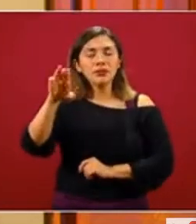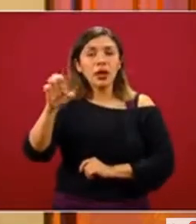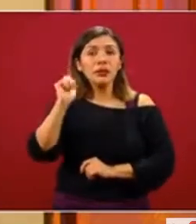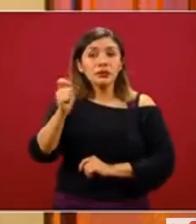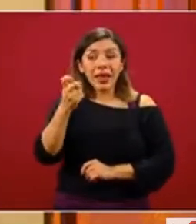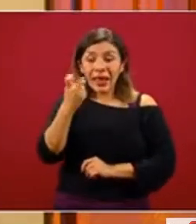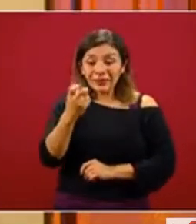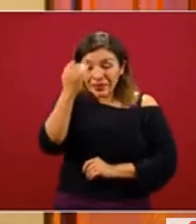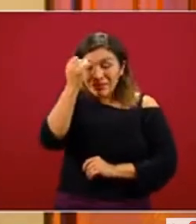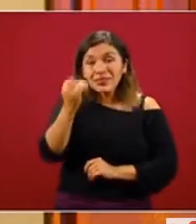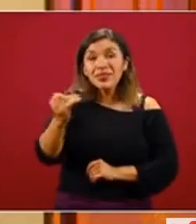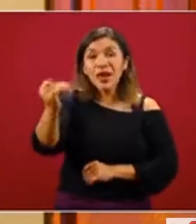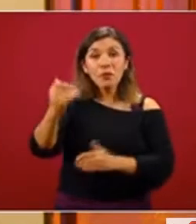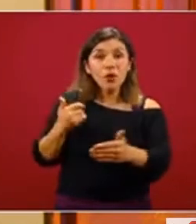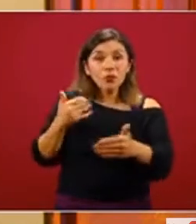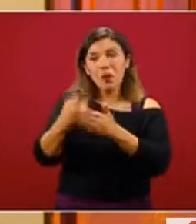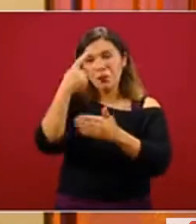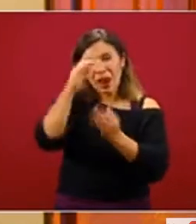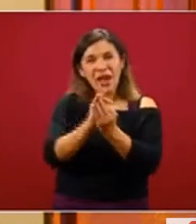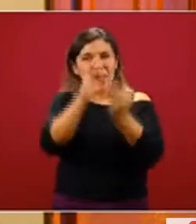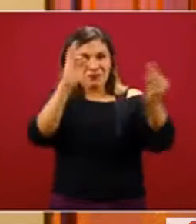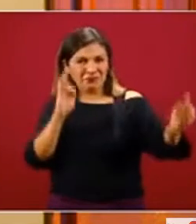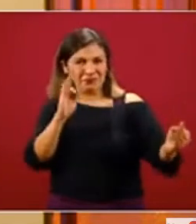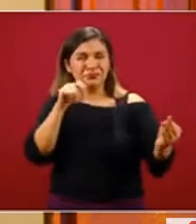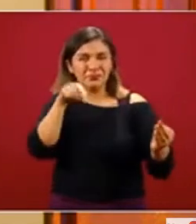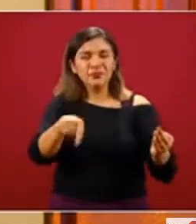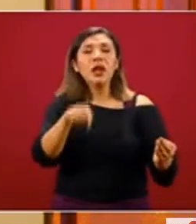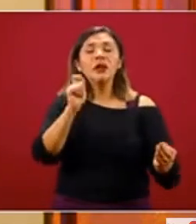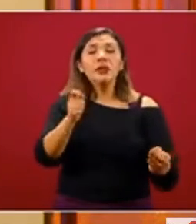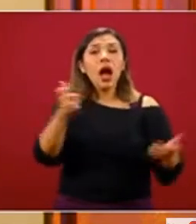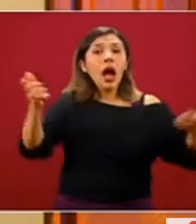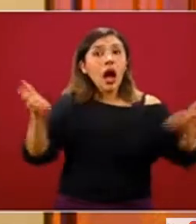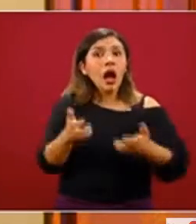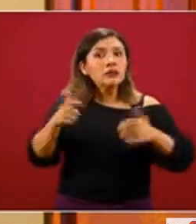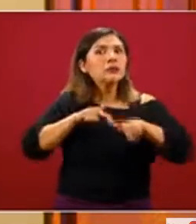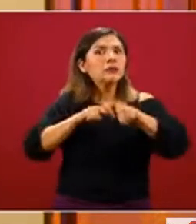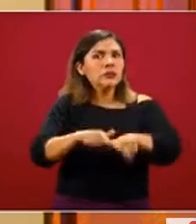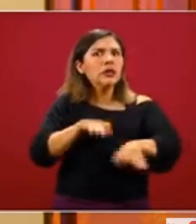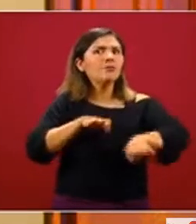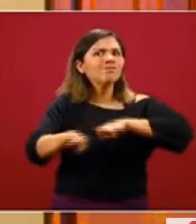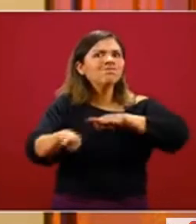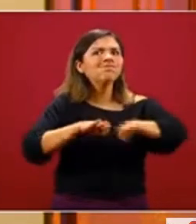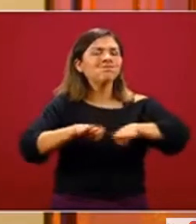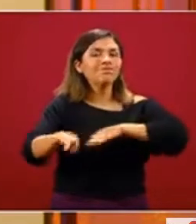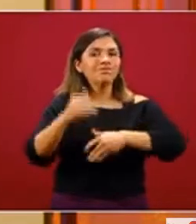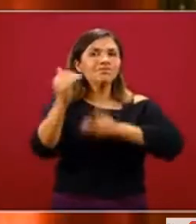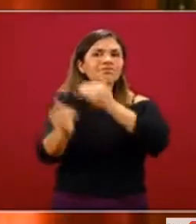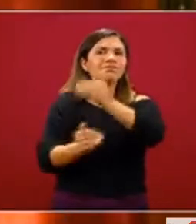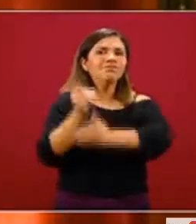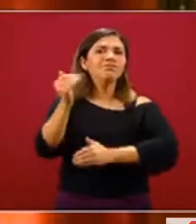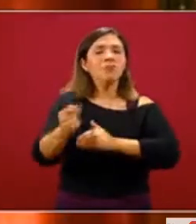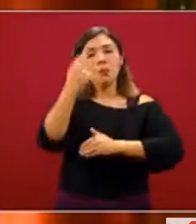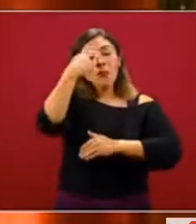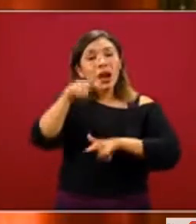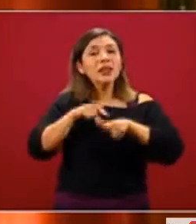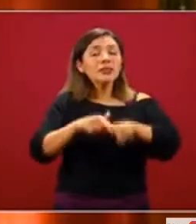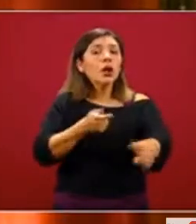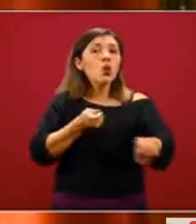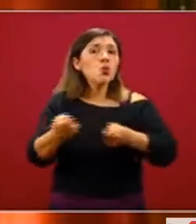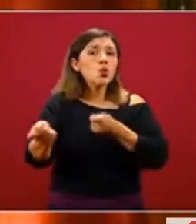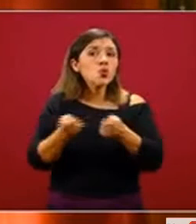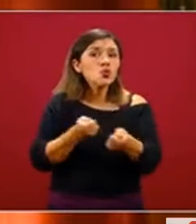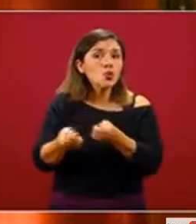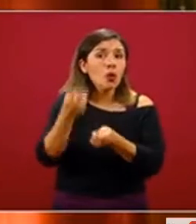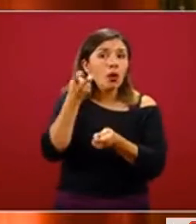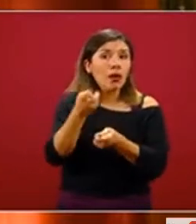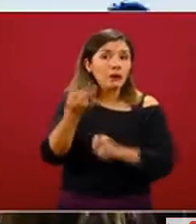esta jornada de sana distancia acciones que no han parado para mantener los controles vectoriales